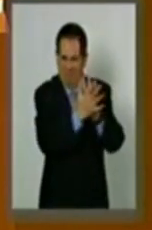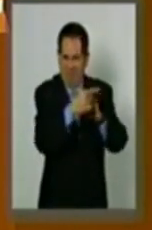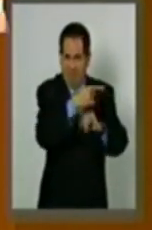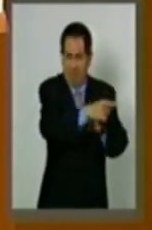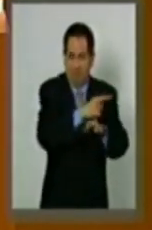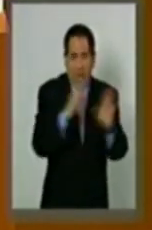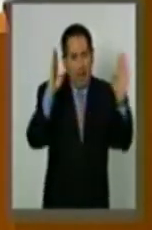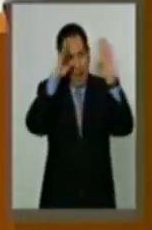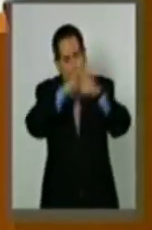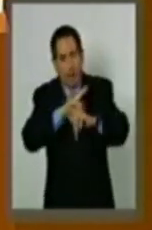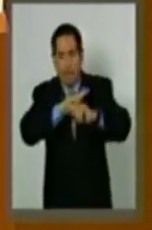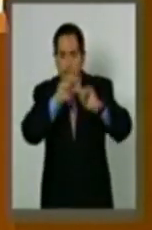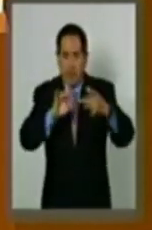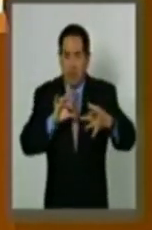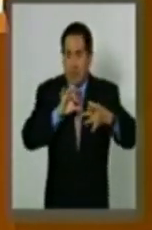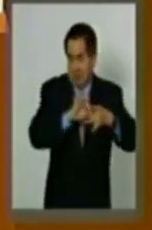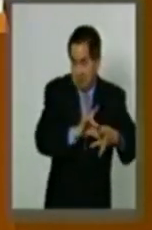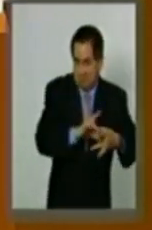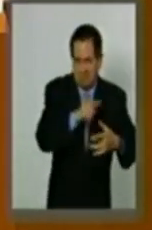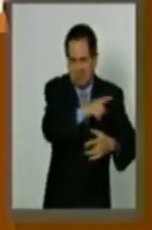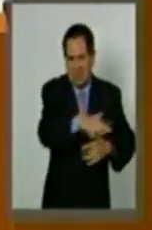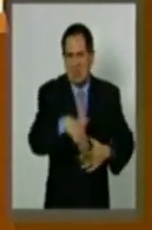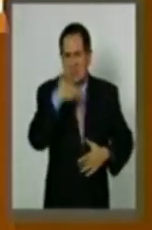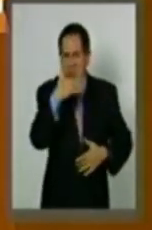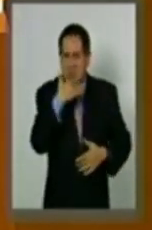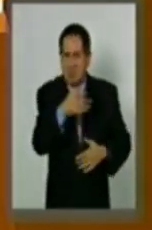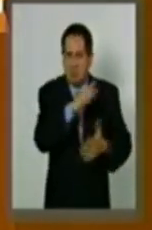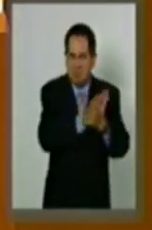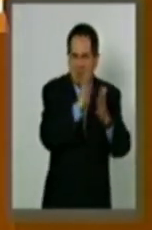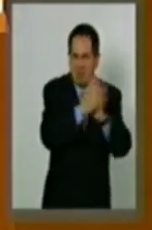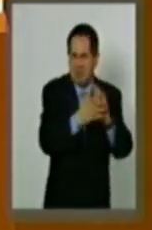delincuentes, extorsionadores y